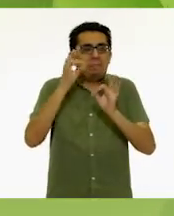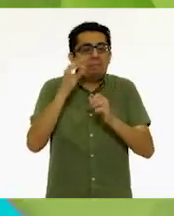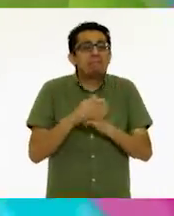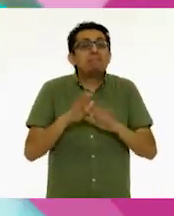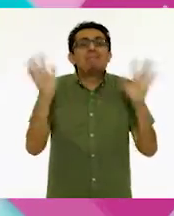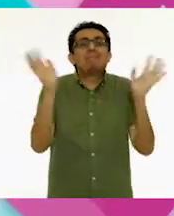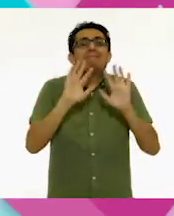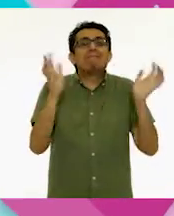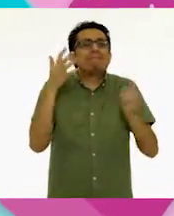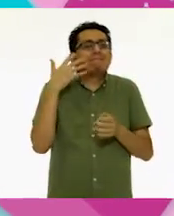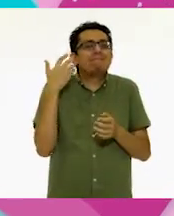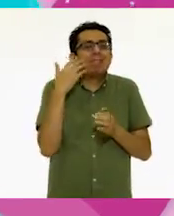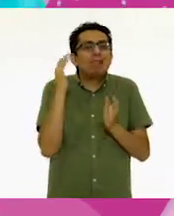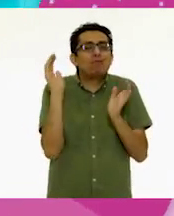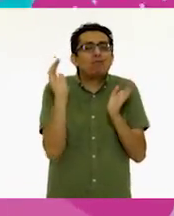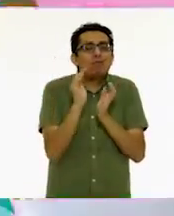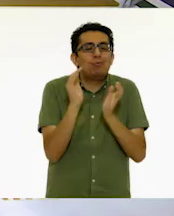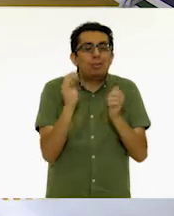Adiós, gatito.